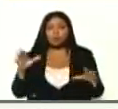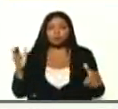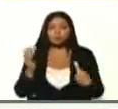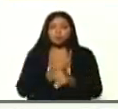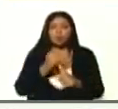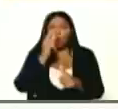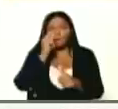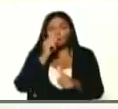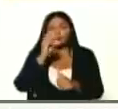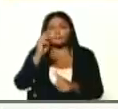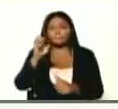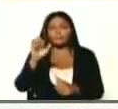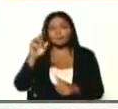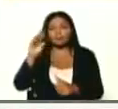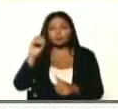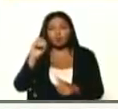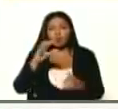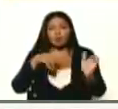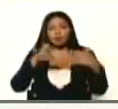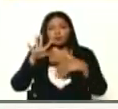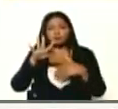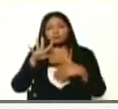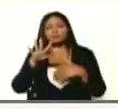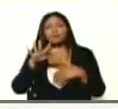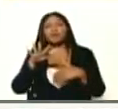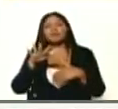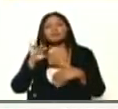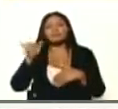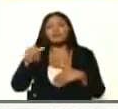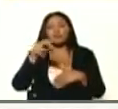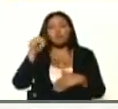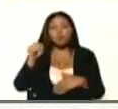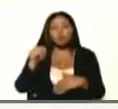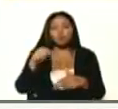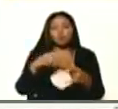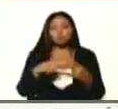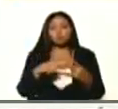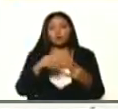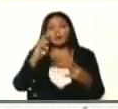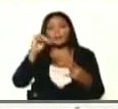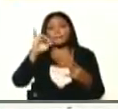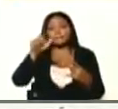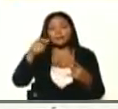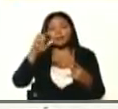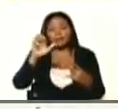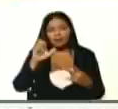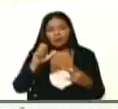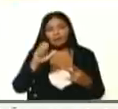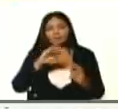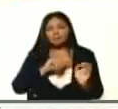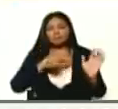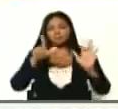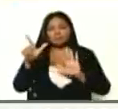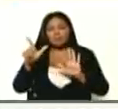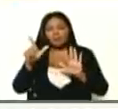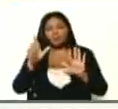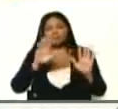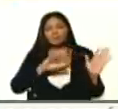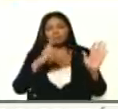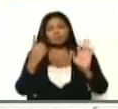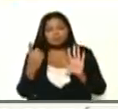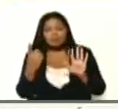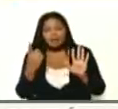ciudadano Pedro Carpio el 15 de junio y la del ciudadano Miguel Aponte en fecha del 16 de junio,